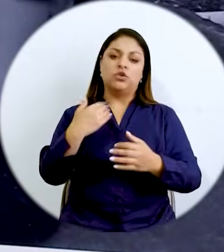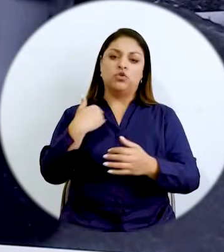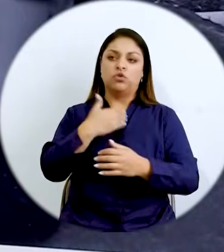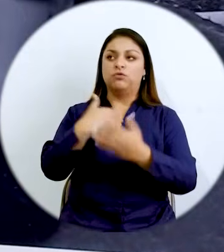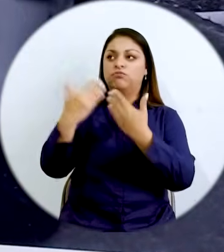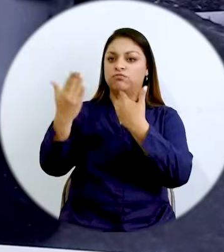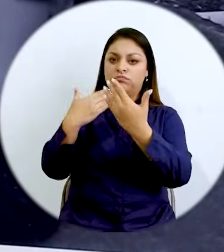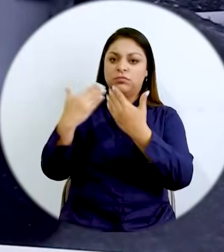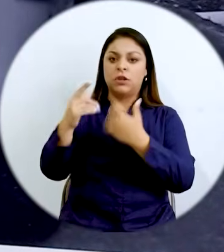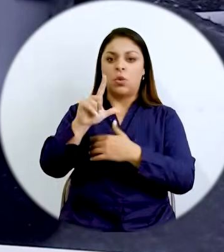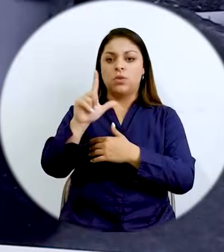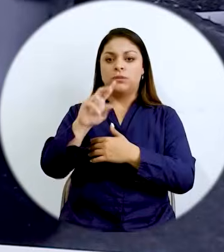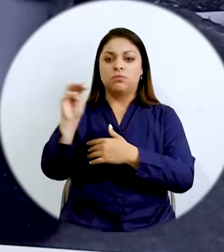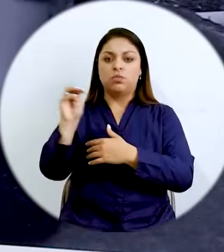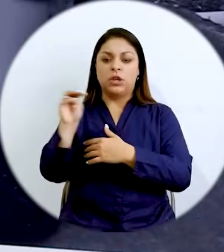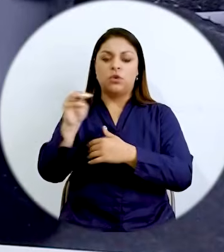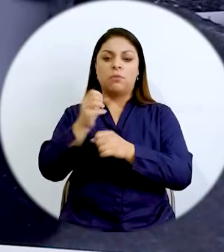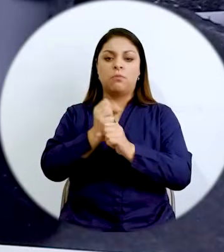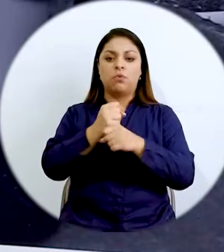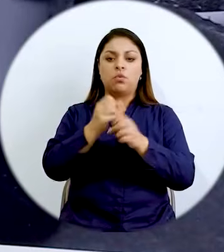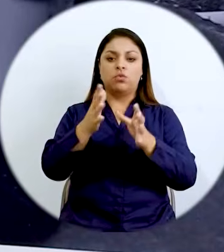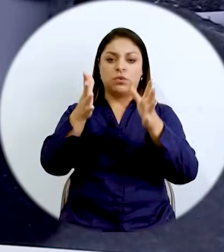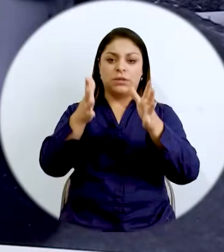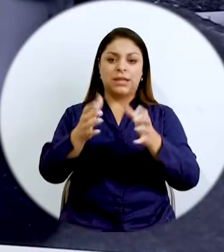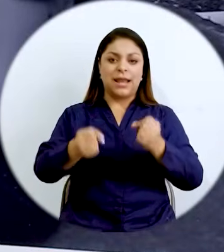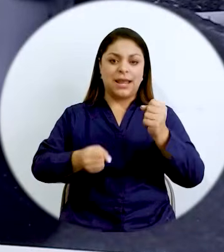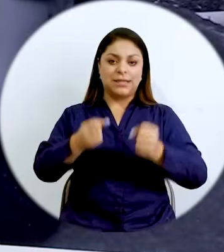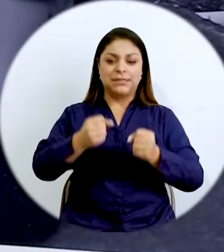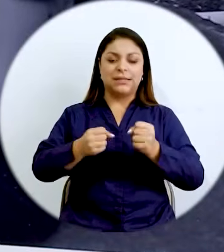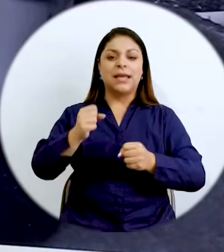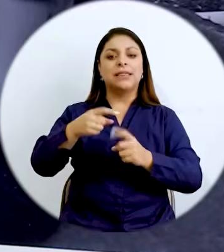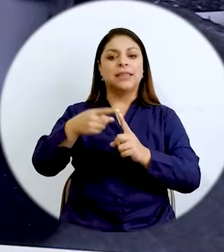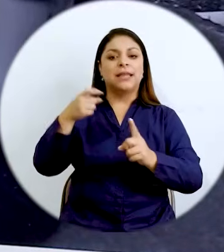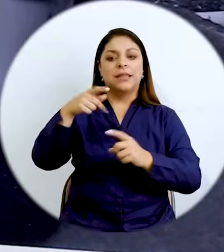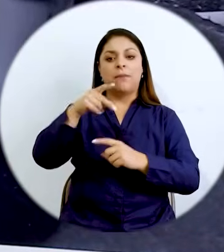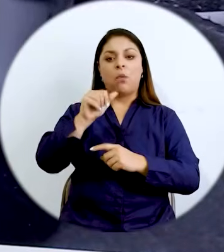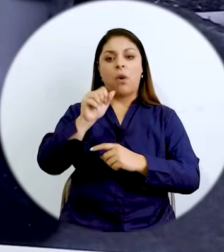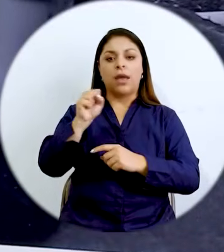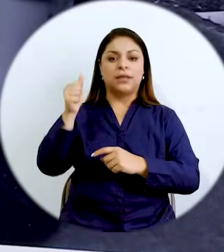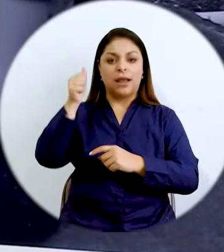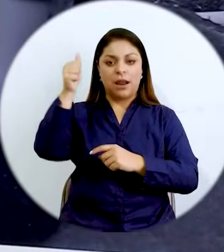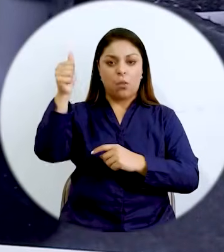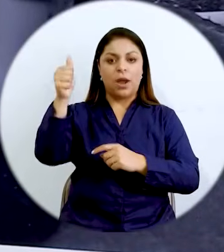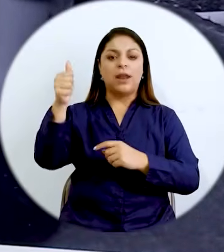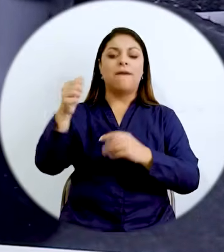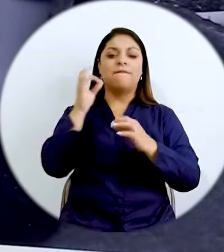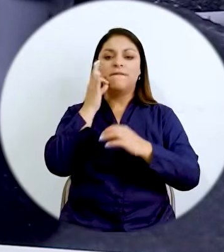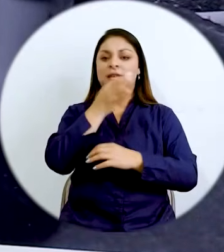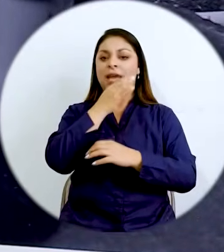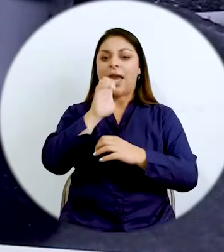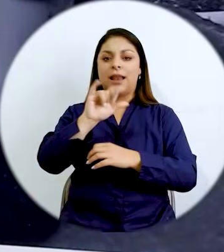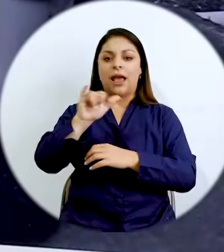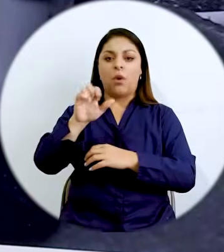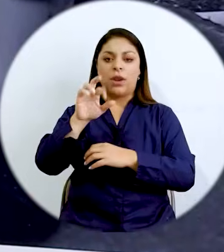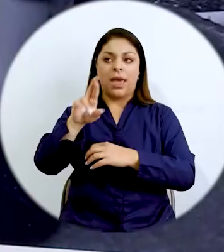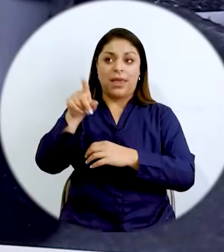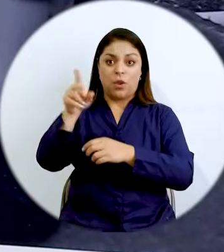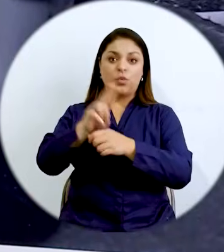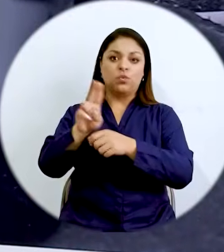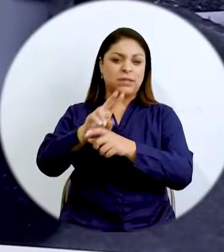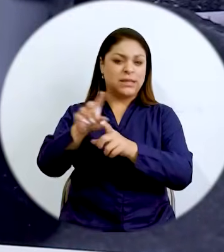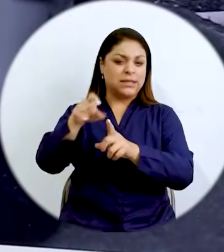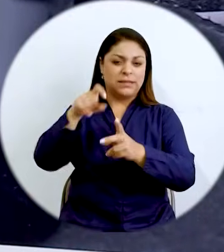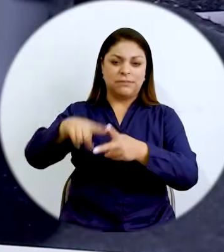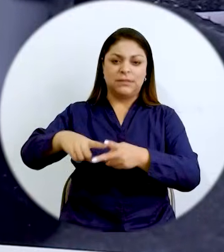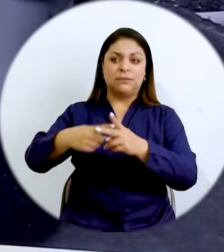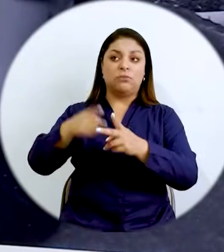de leche de la finca El Jaular de Poás de Alajuela, quien utiliza el bambo ovino desde sus primeras versiones. Él